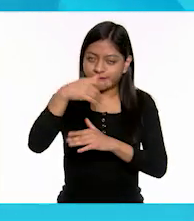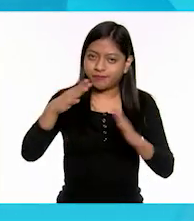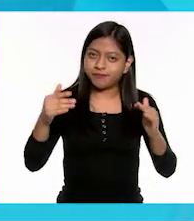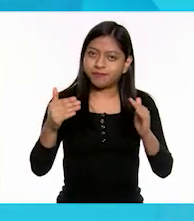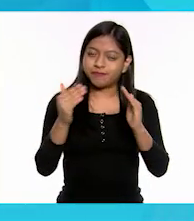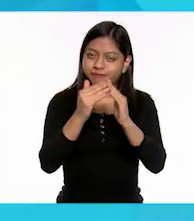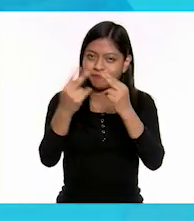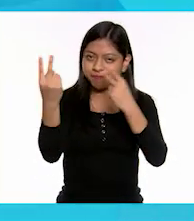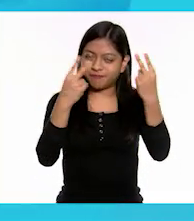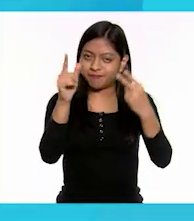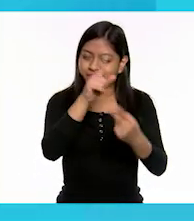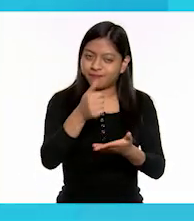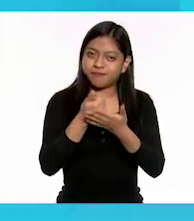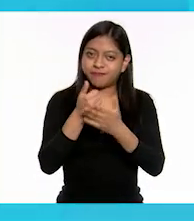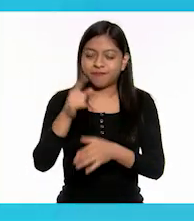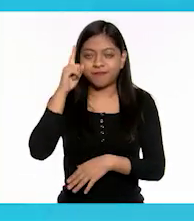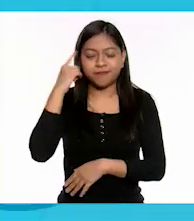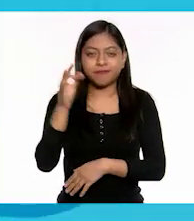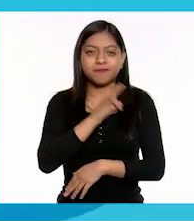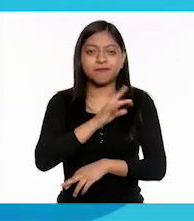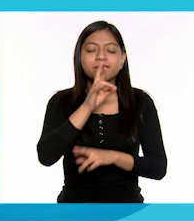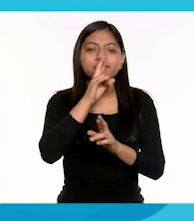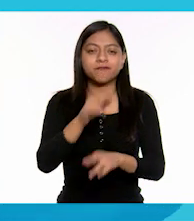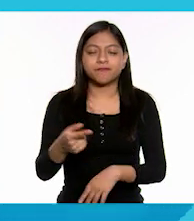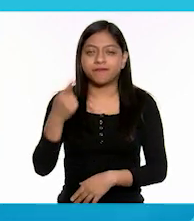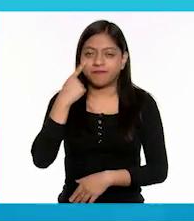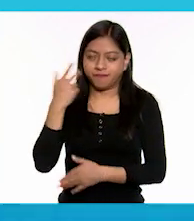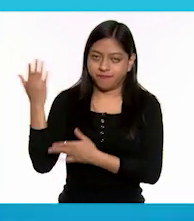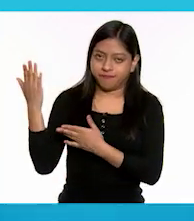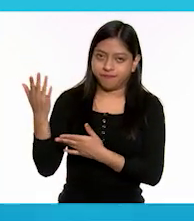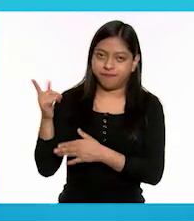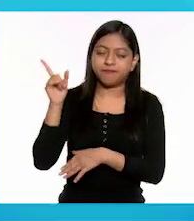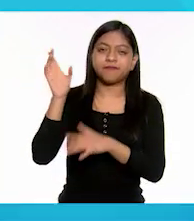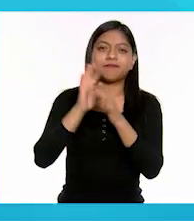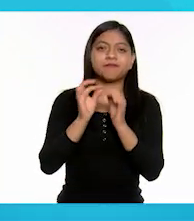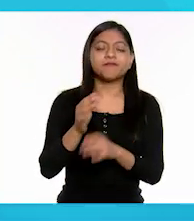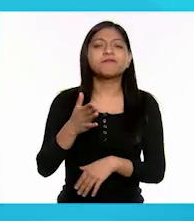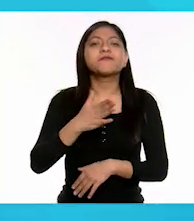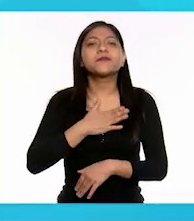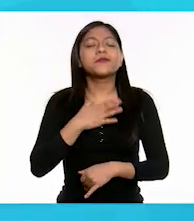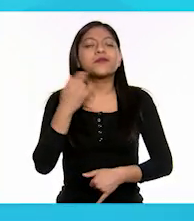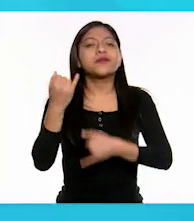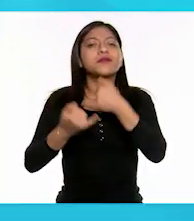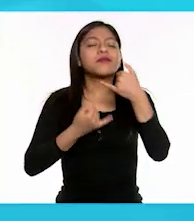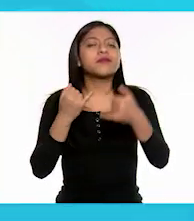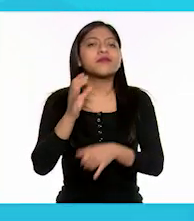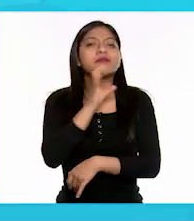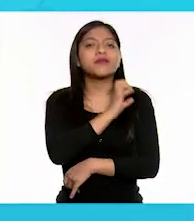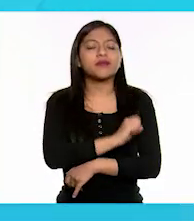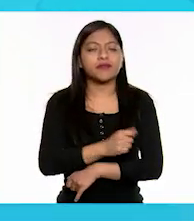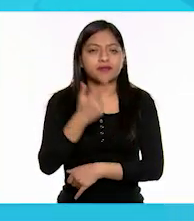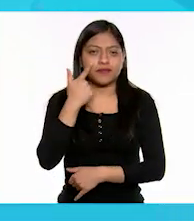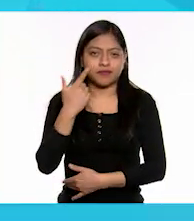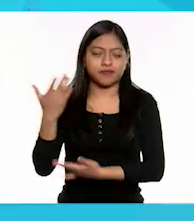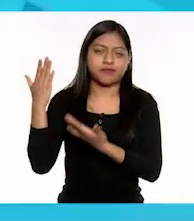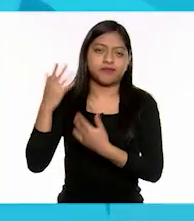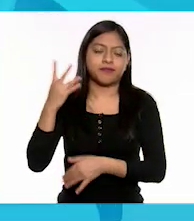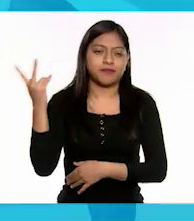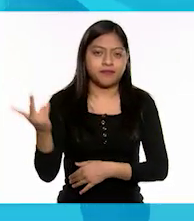casita dice mi juego favorito vamos a empezar con la primera pregunta